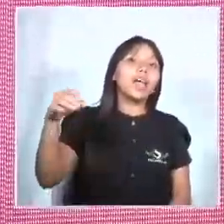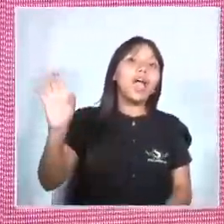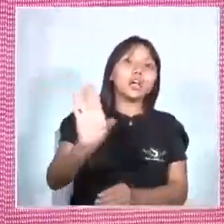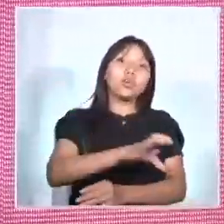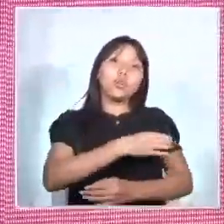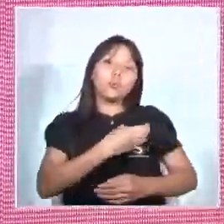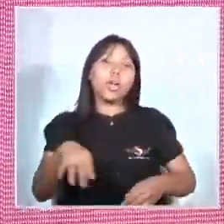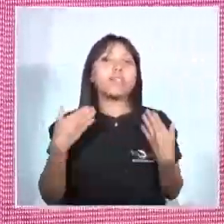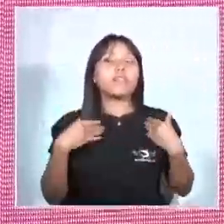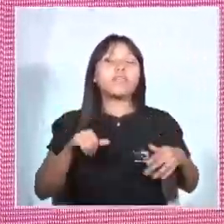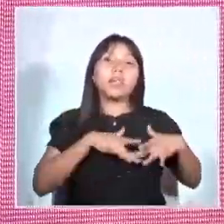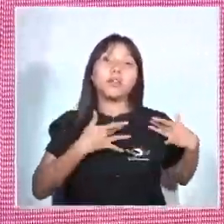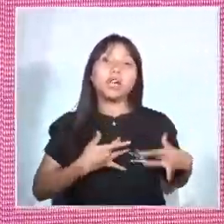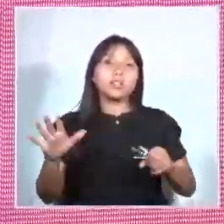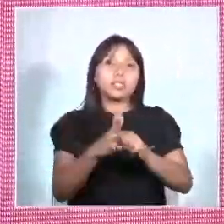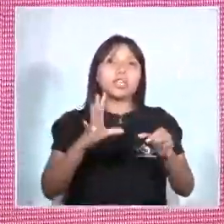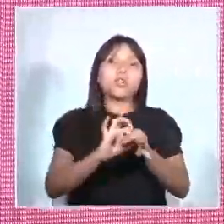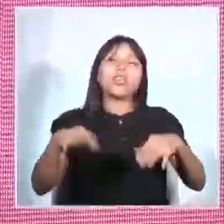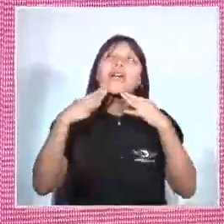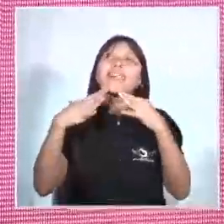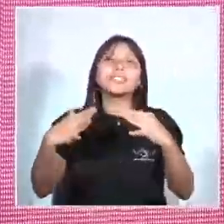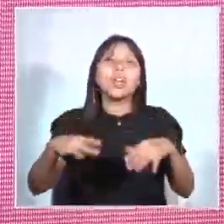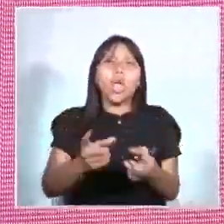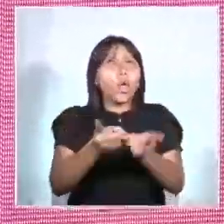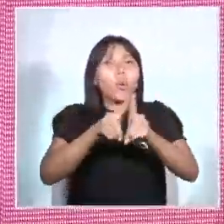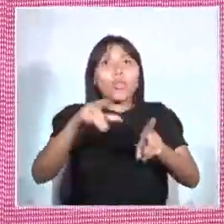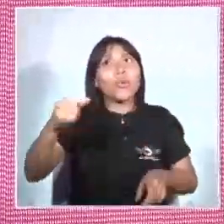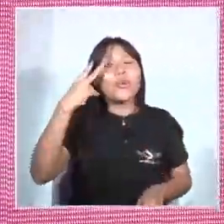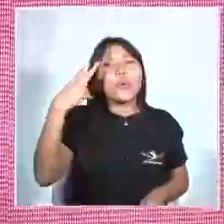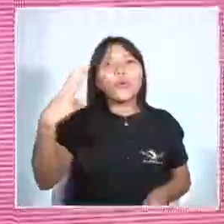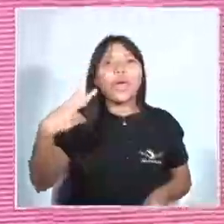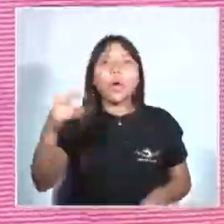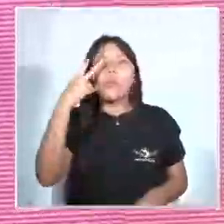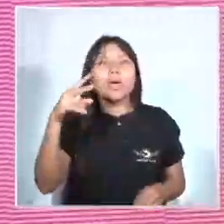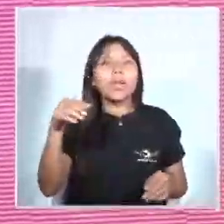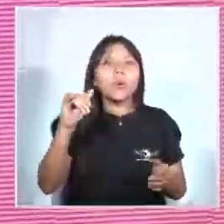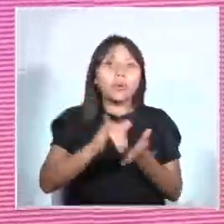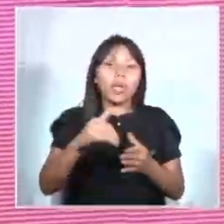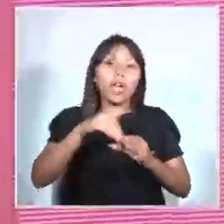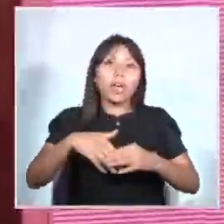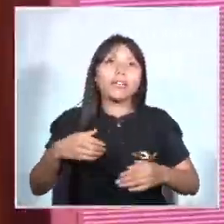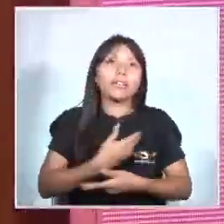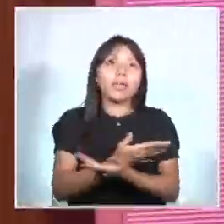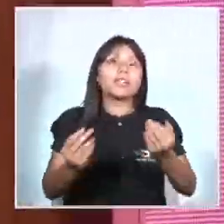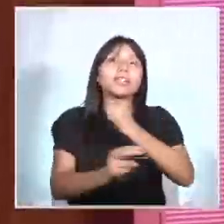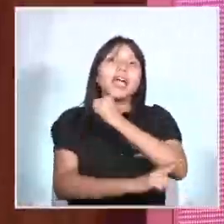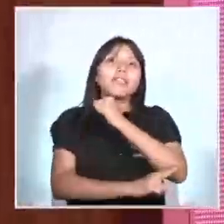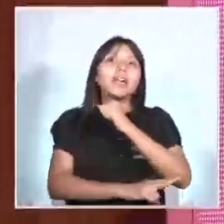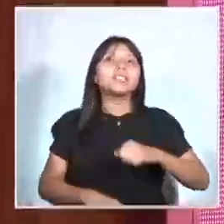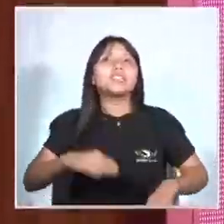de agradecimiento. Porque cuando les veo, veo que en esta nación